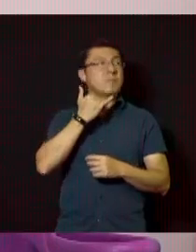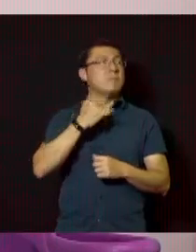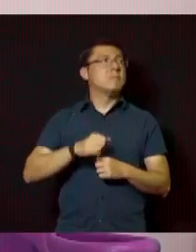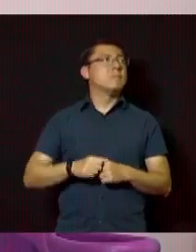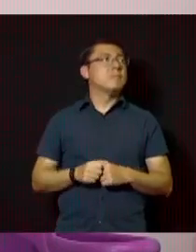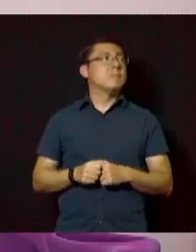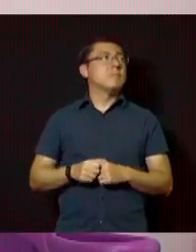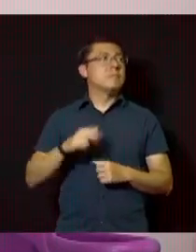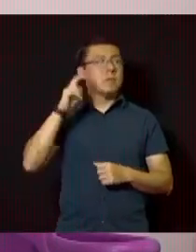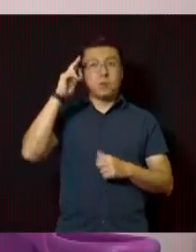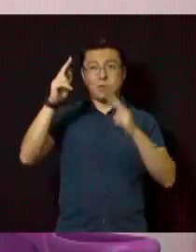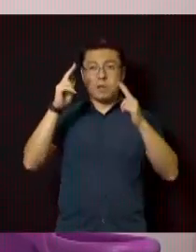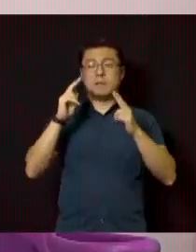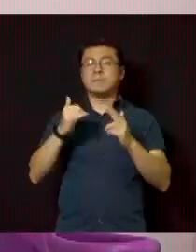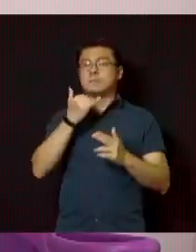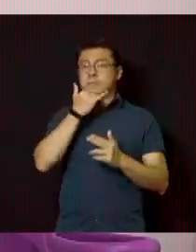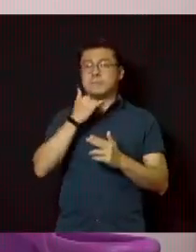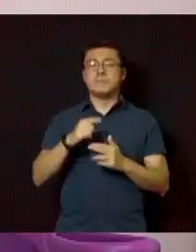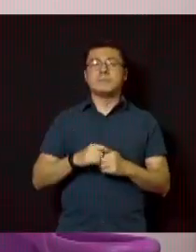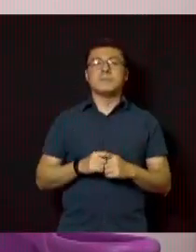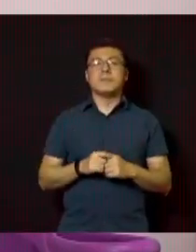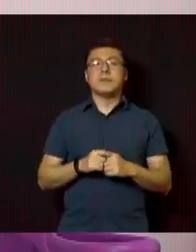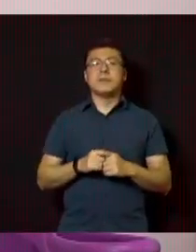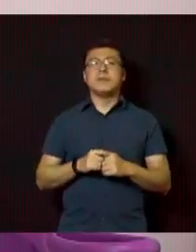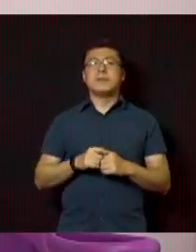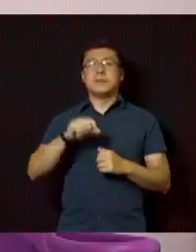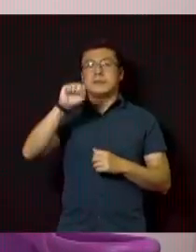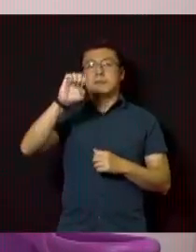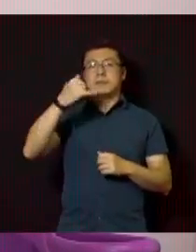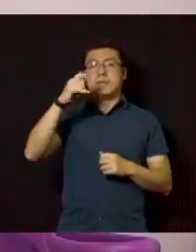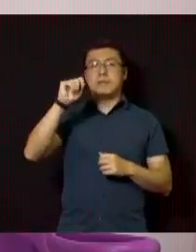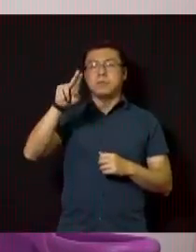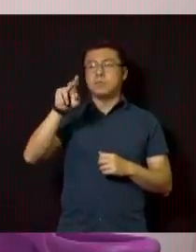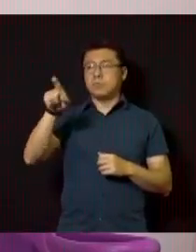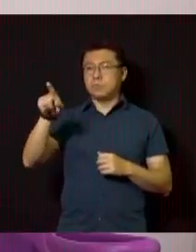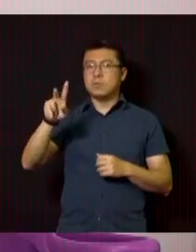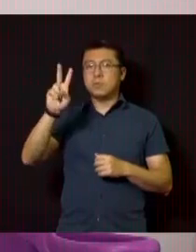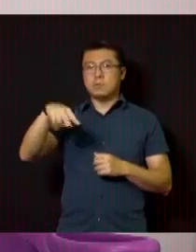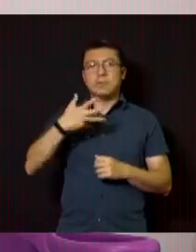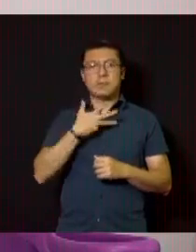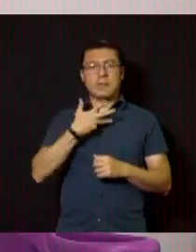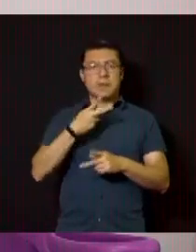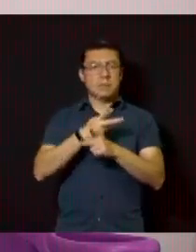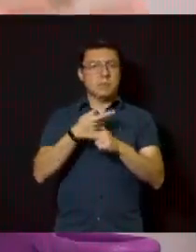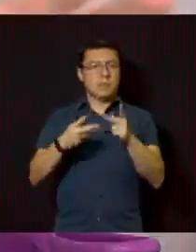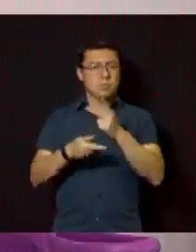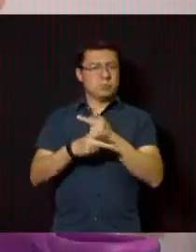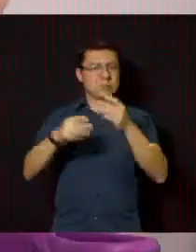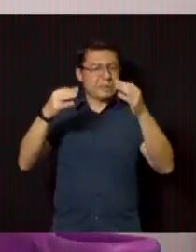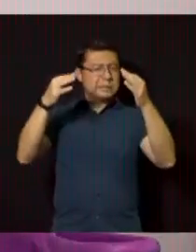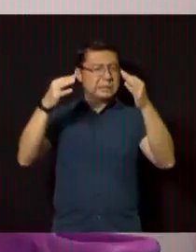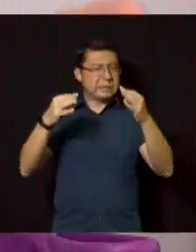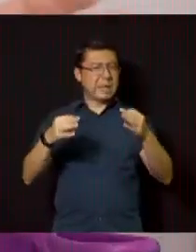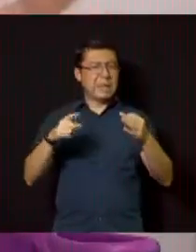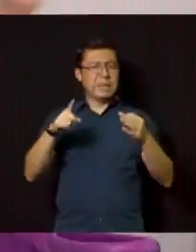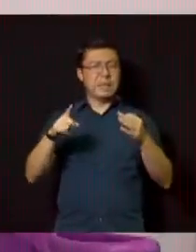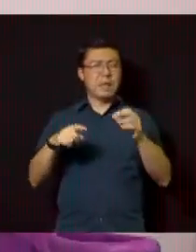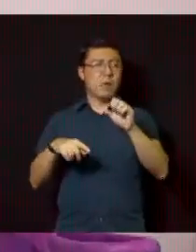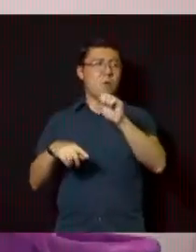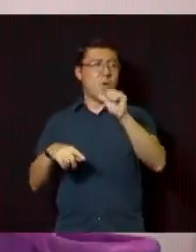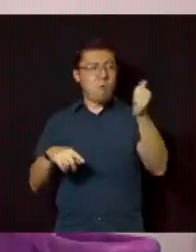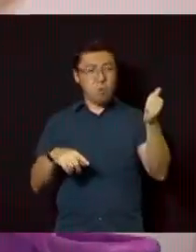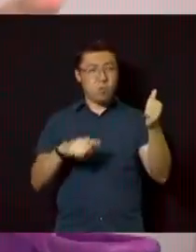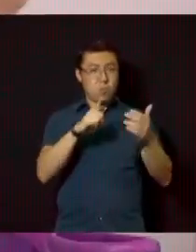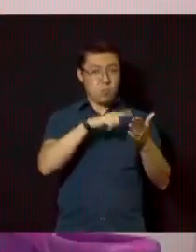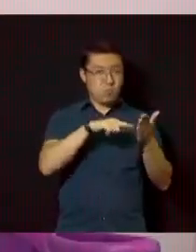hola, hola, Seitú nos brinda unos productos de una altísima calidad, productos que no vamos a encontrar en el mercado,